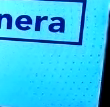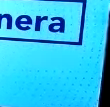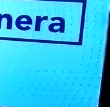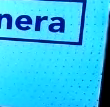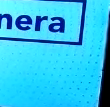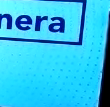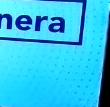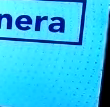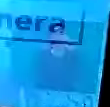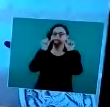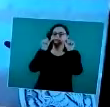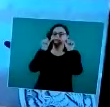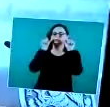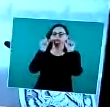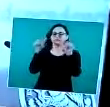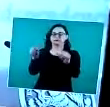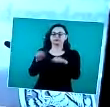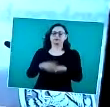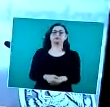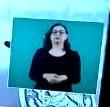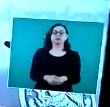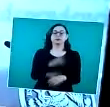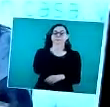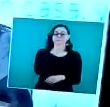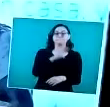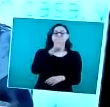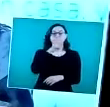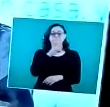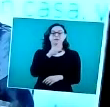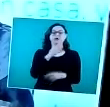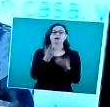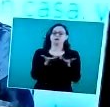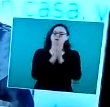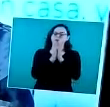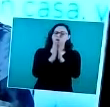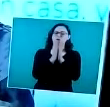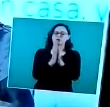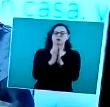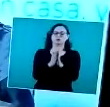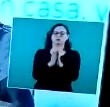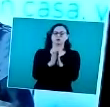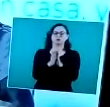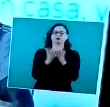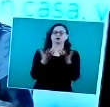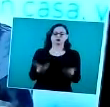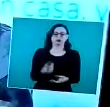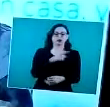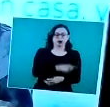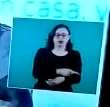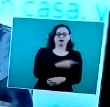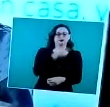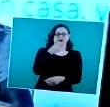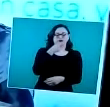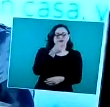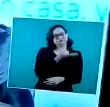4T. Veamos. Les pido a los padres de familia que nos hagan favor de precisamente enviarlos con cubreboca